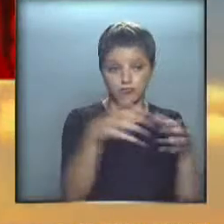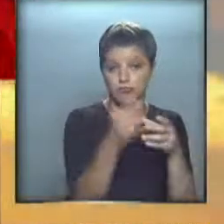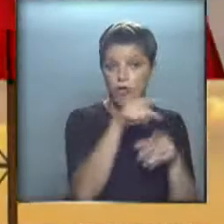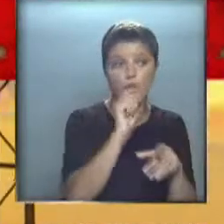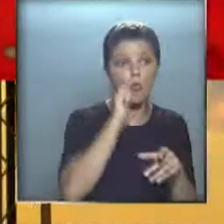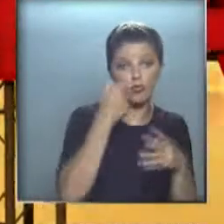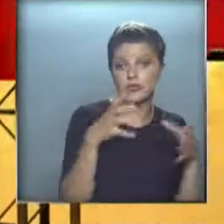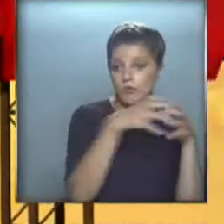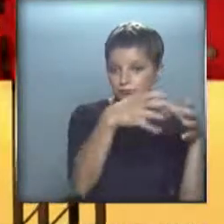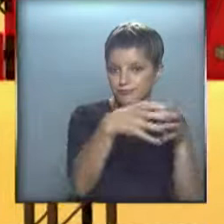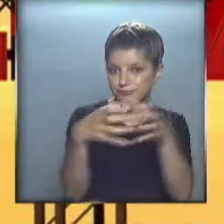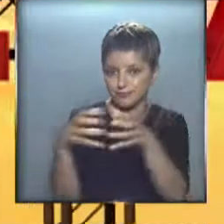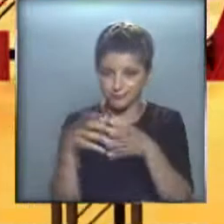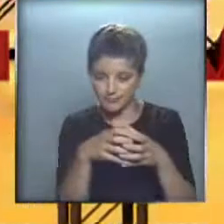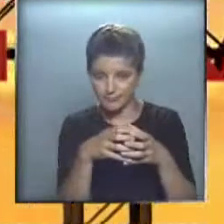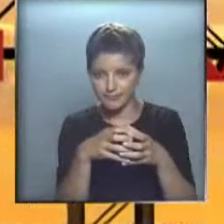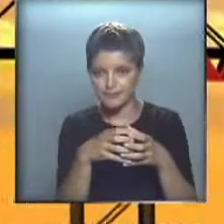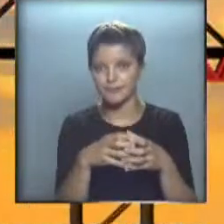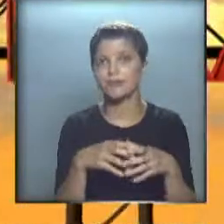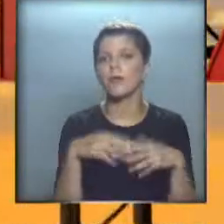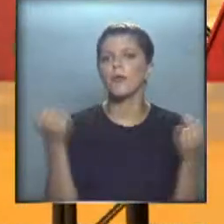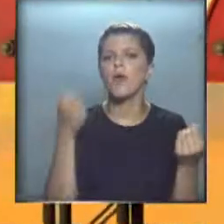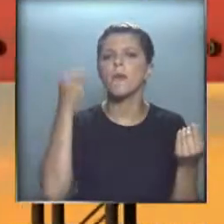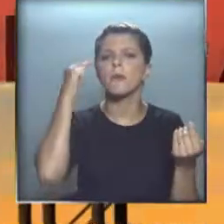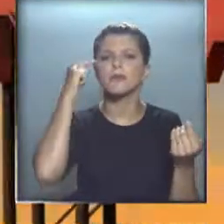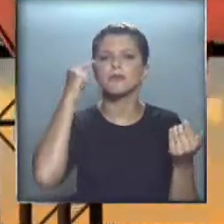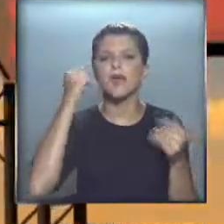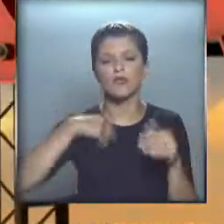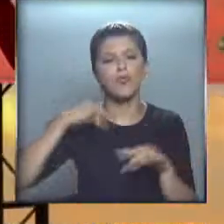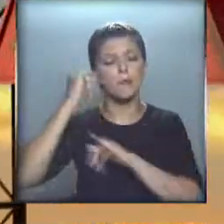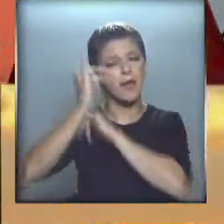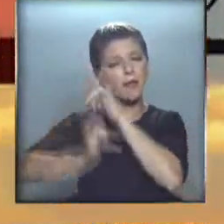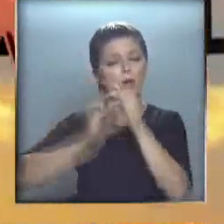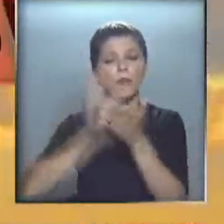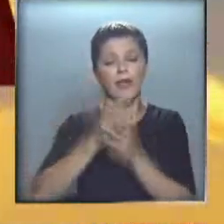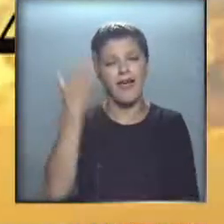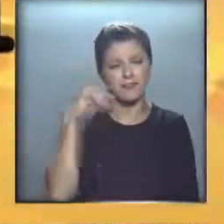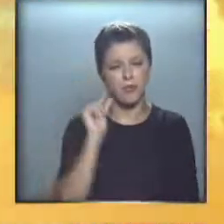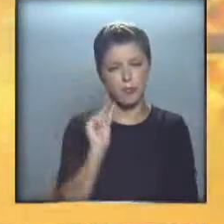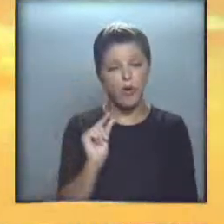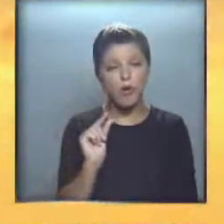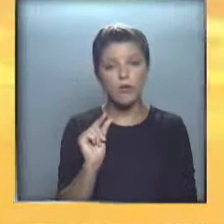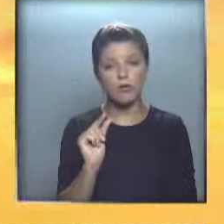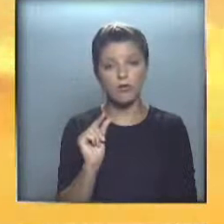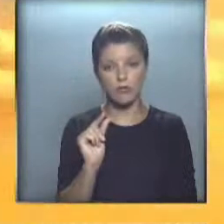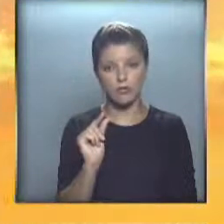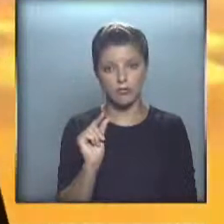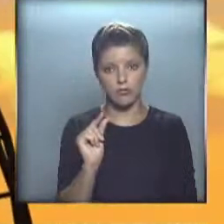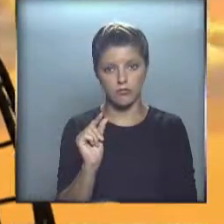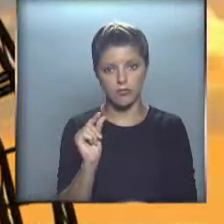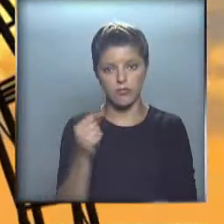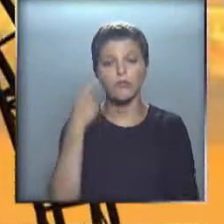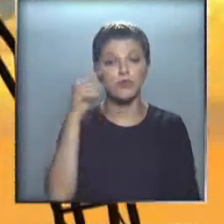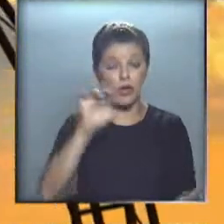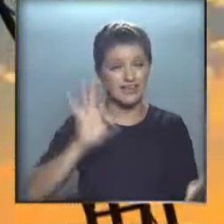a sus preferencias. ¿Por qué quiero hablar de esto? Bueno, pues hace poco vi en un